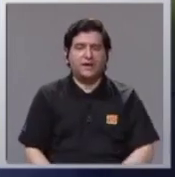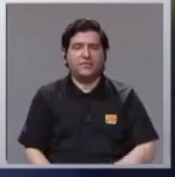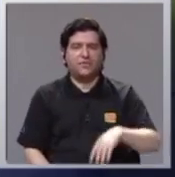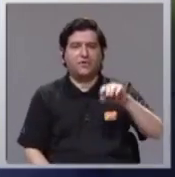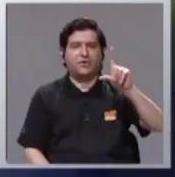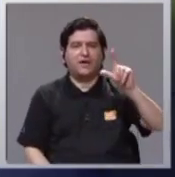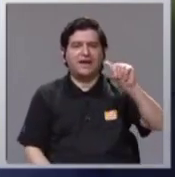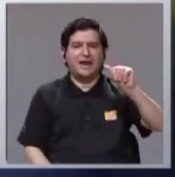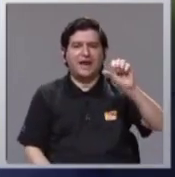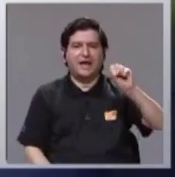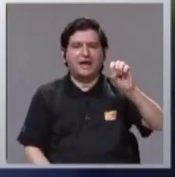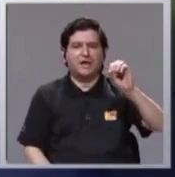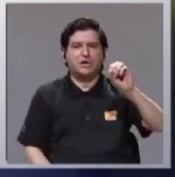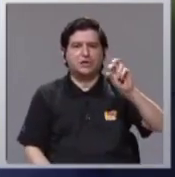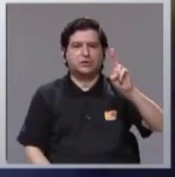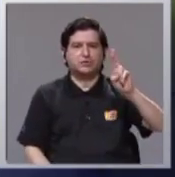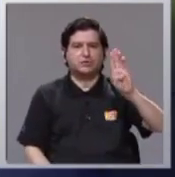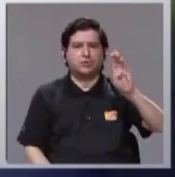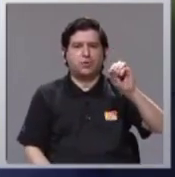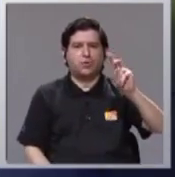obtuvo su doctorado en Sorbonne,